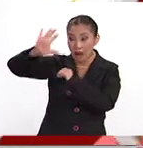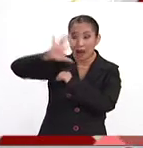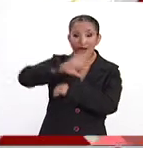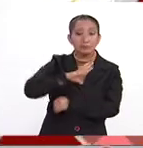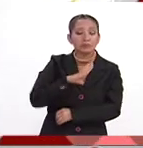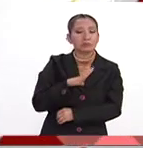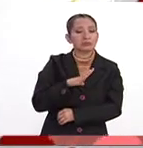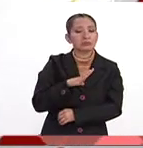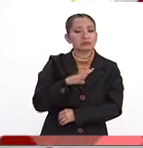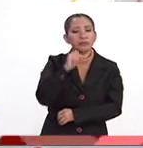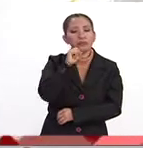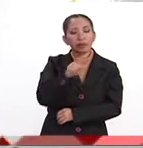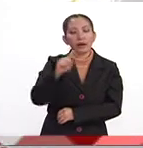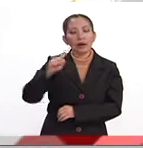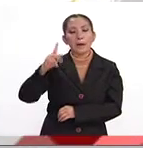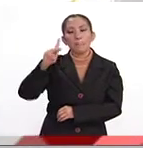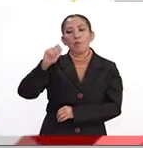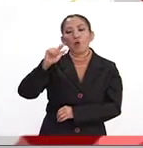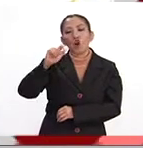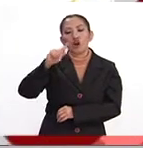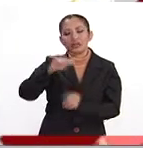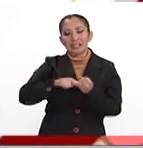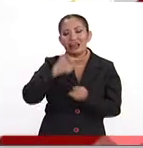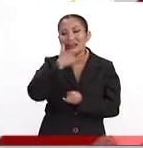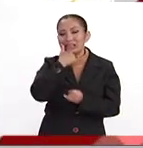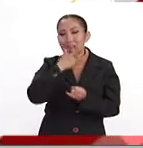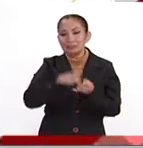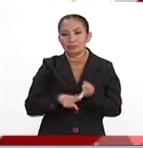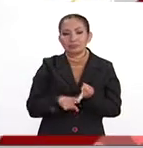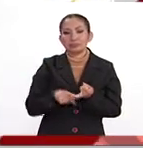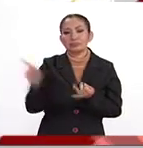pues básicamente es Polonia, la Gran Bretaña